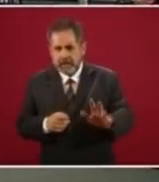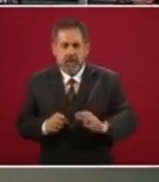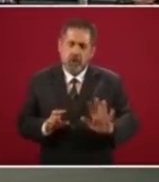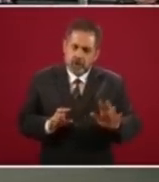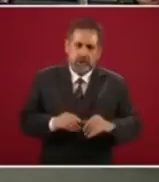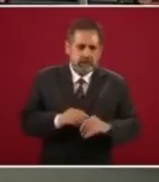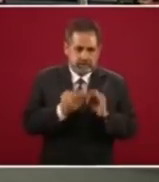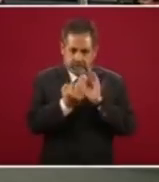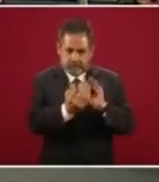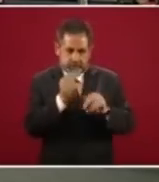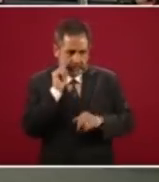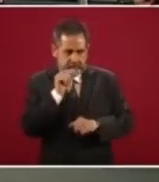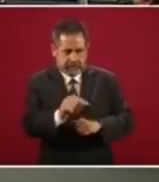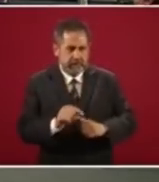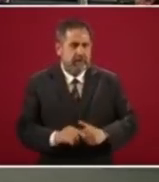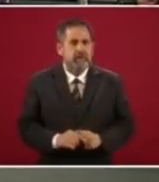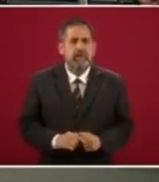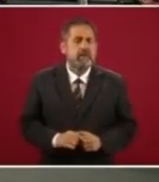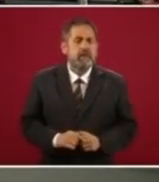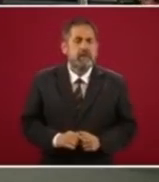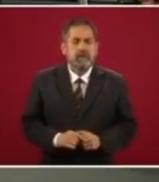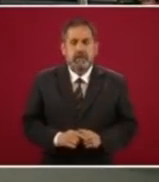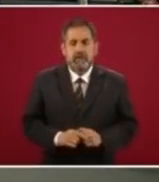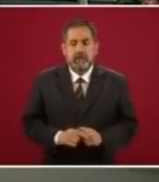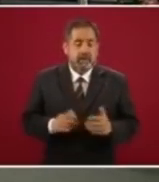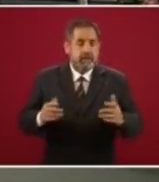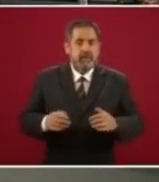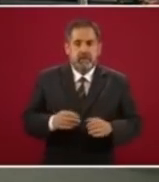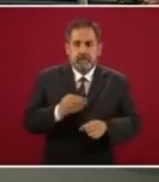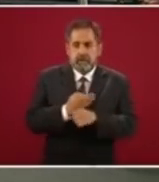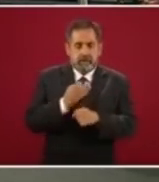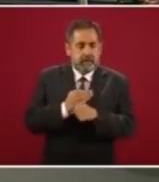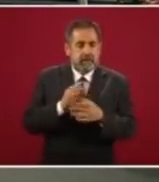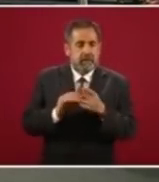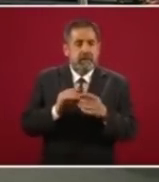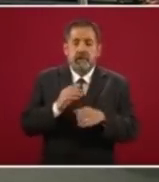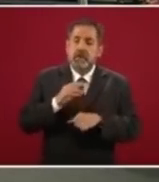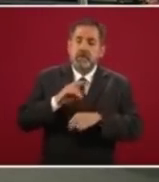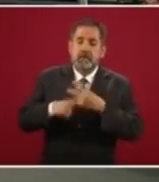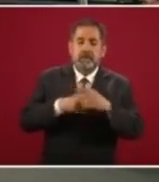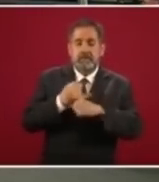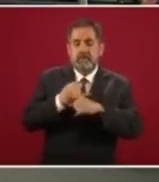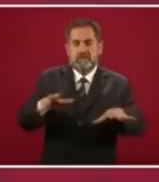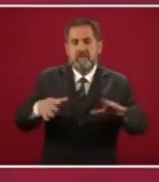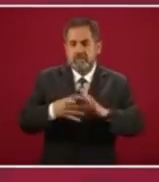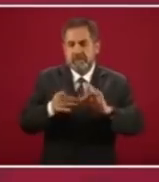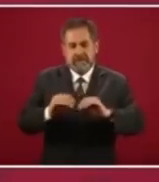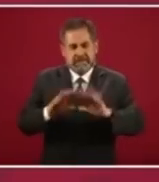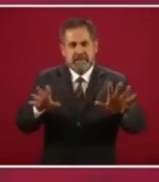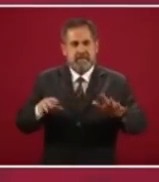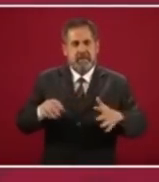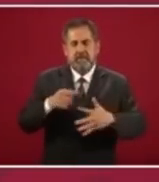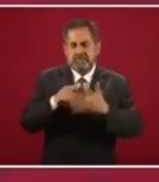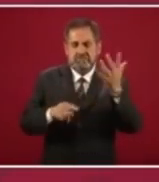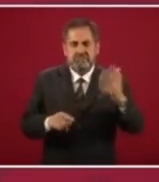bueno, entonces va a haber información amplia sobre esto.